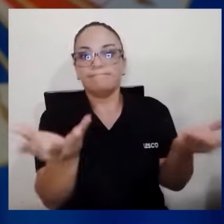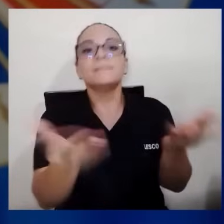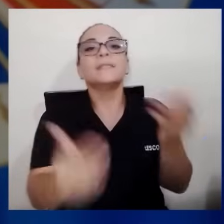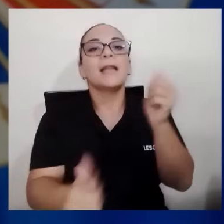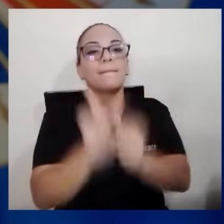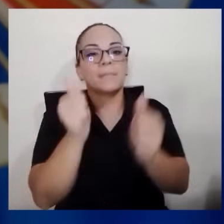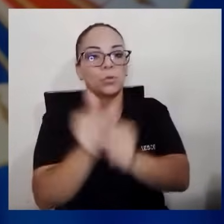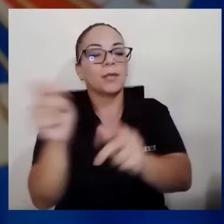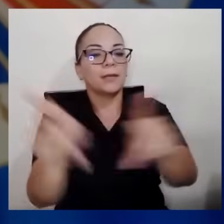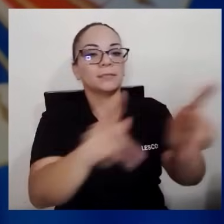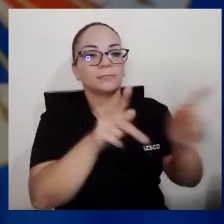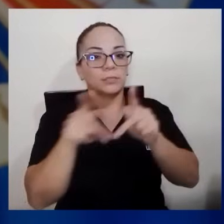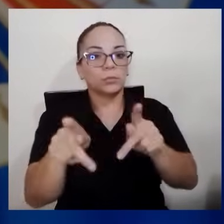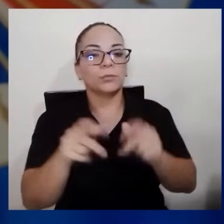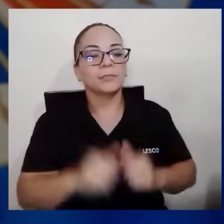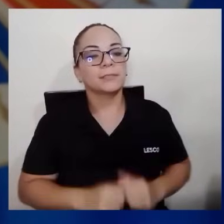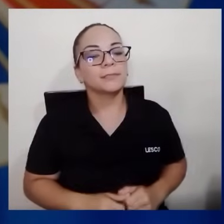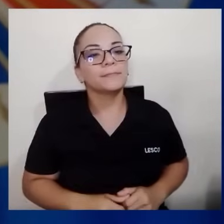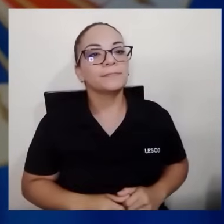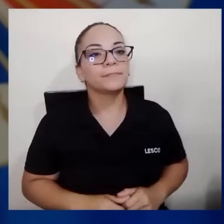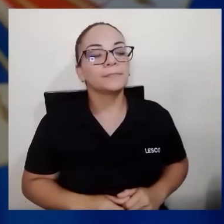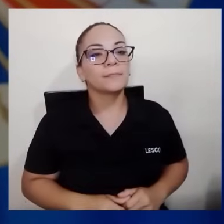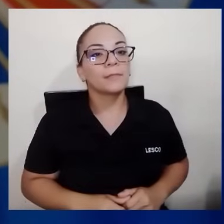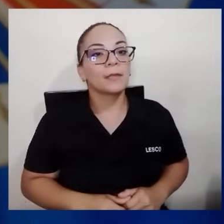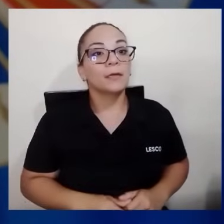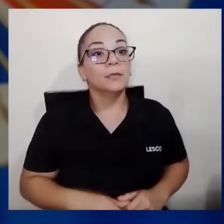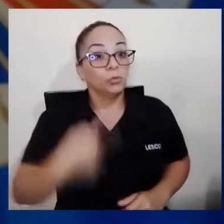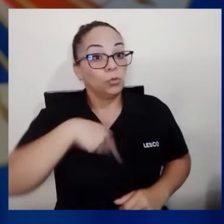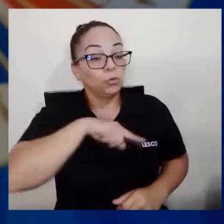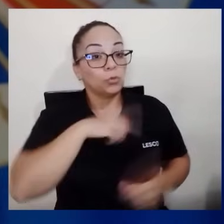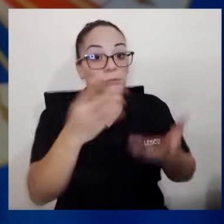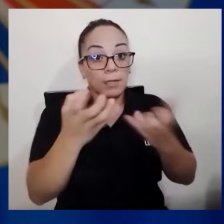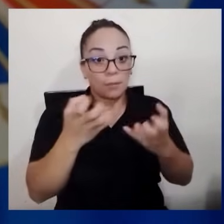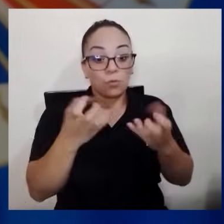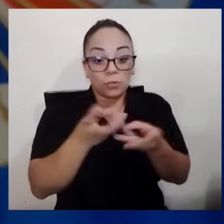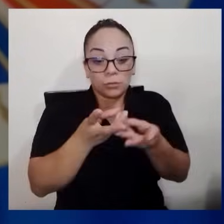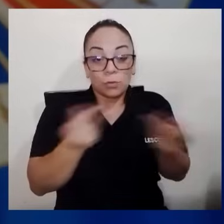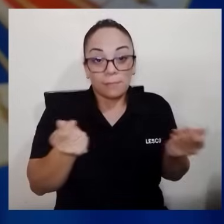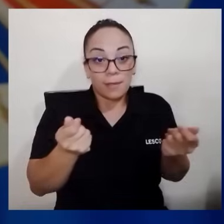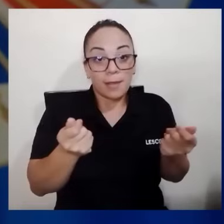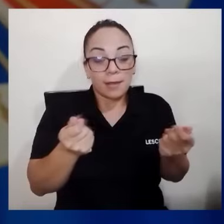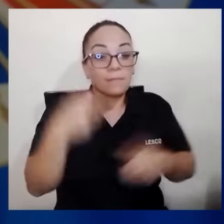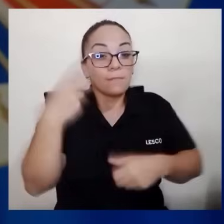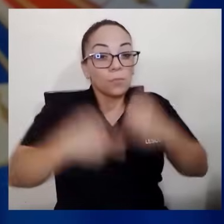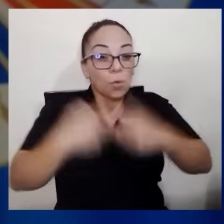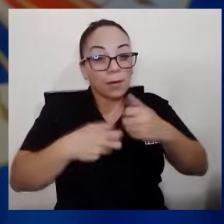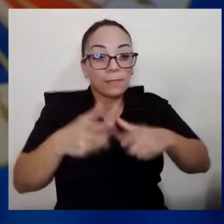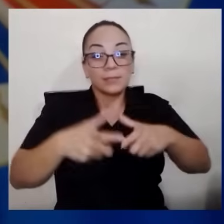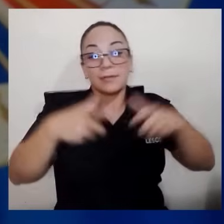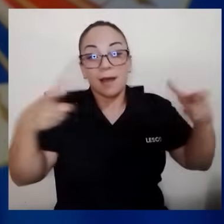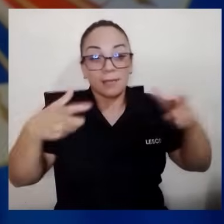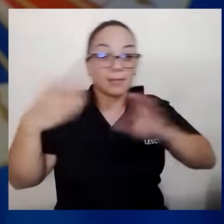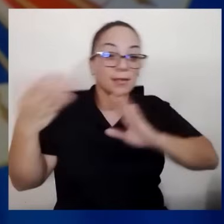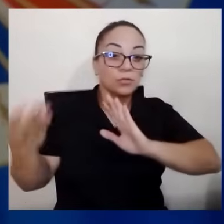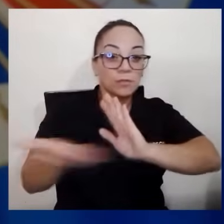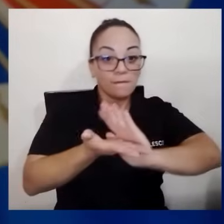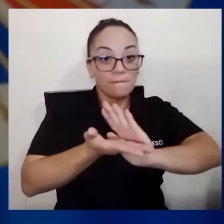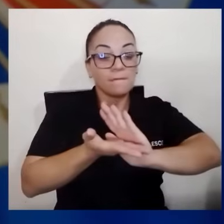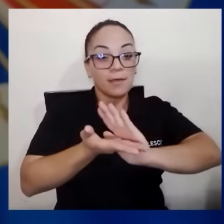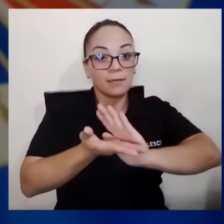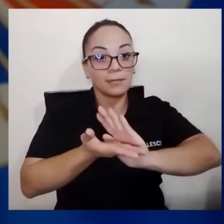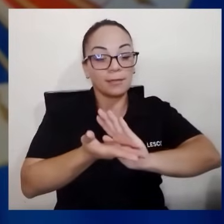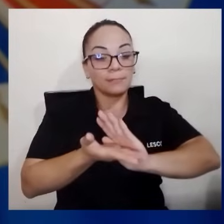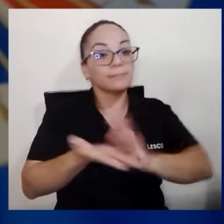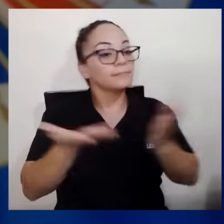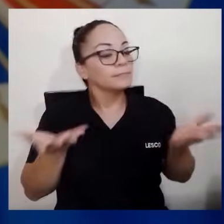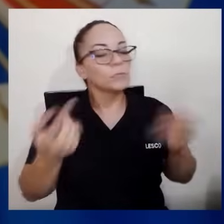mayorías Si queremos resolver los grandes problemas que nos aquejan no debemos